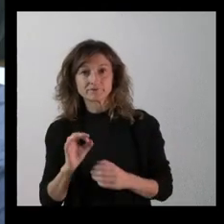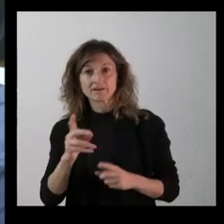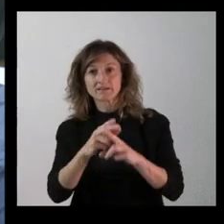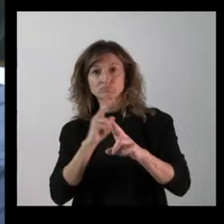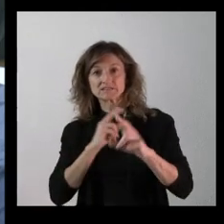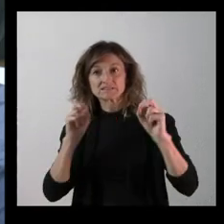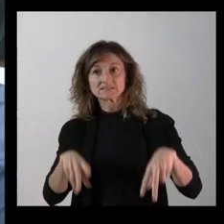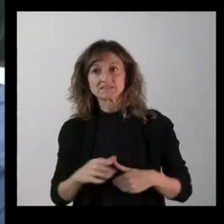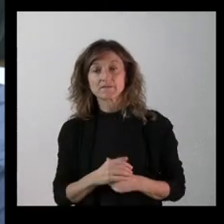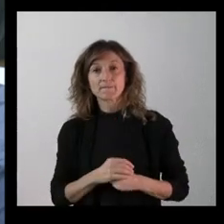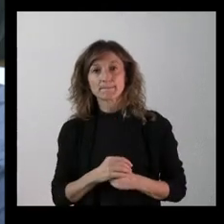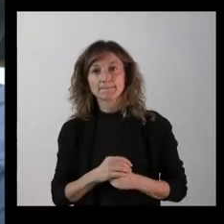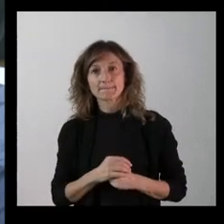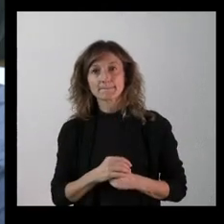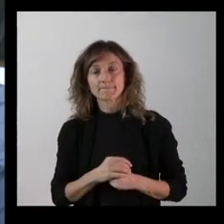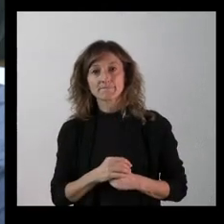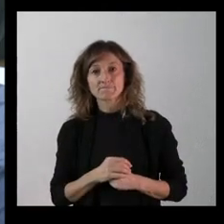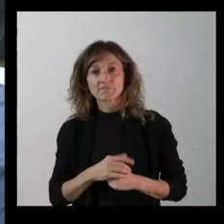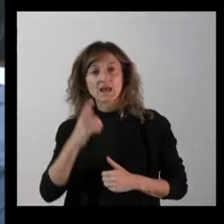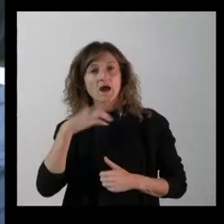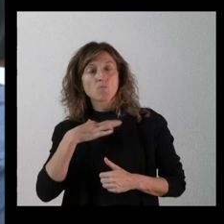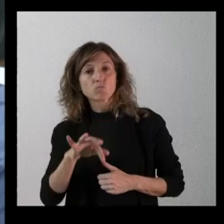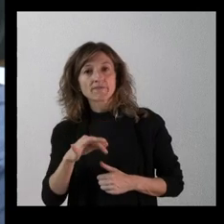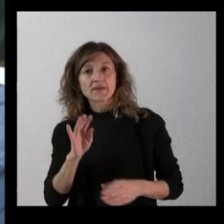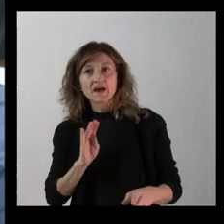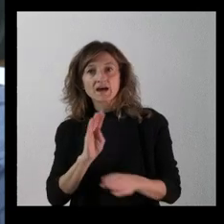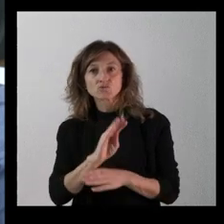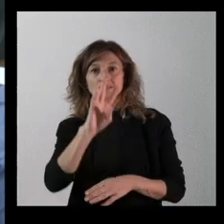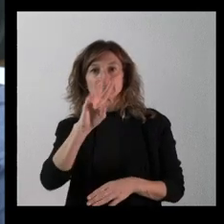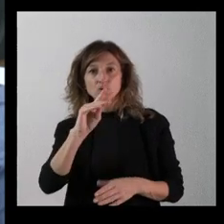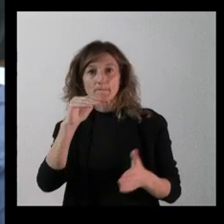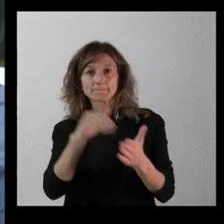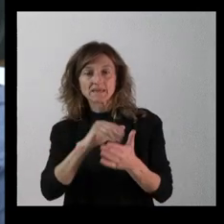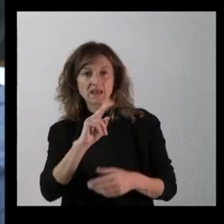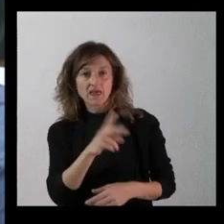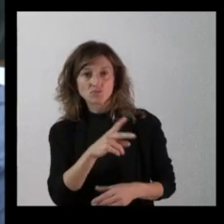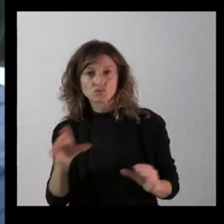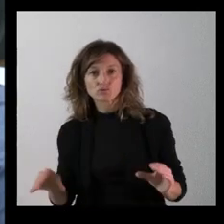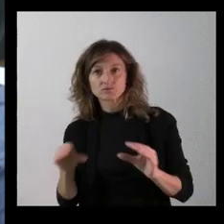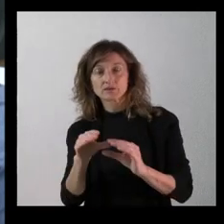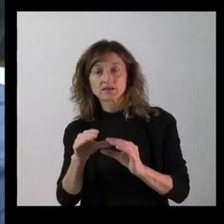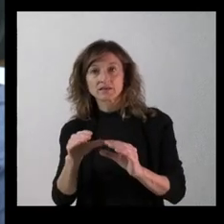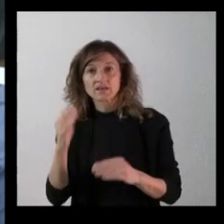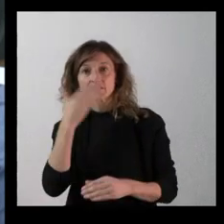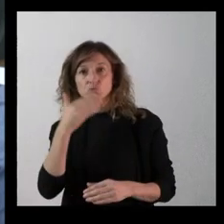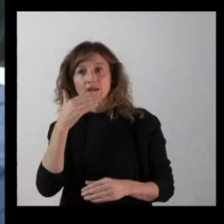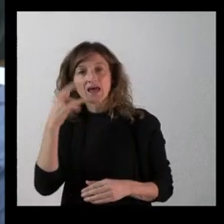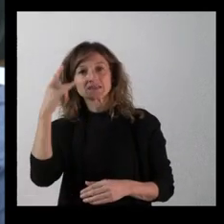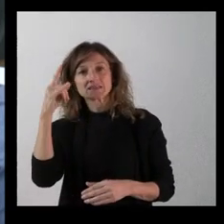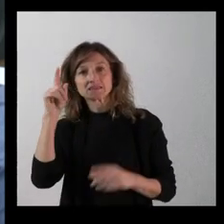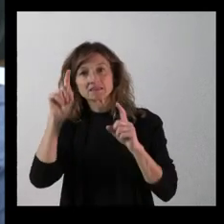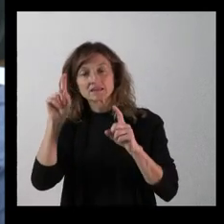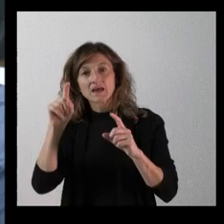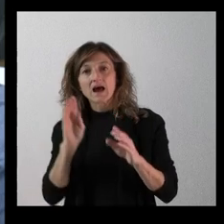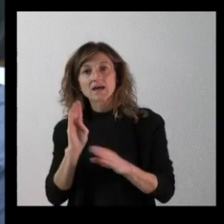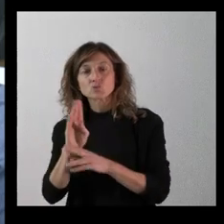nos contesta si es compatible la ayuda de 32.000 euros a las escuelas de la tauromaquia que es una ayuda